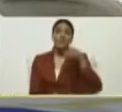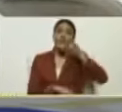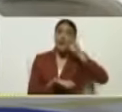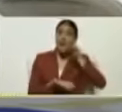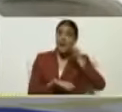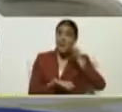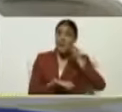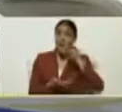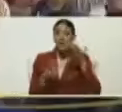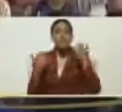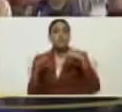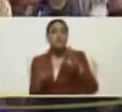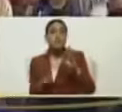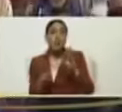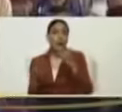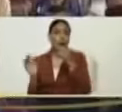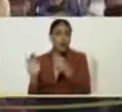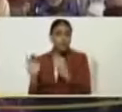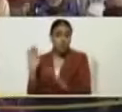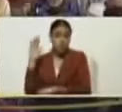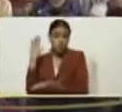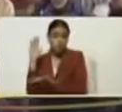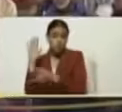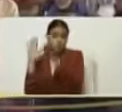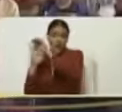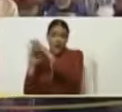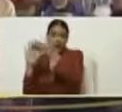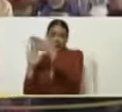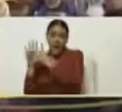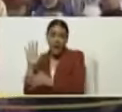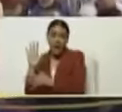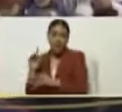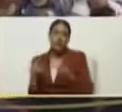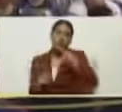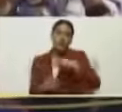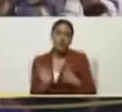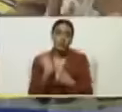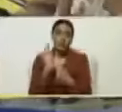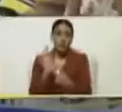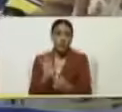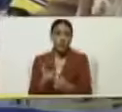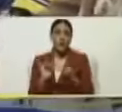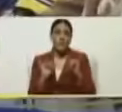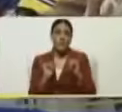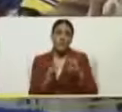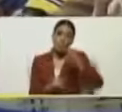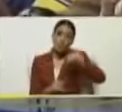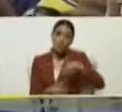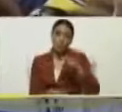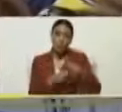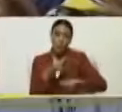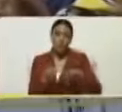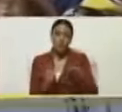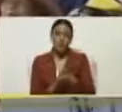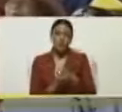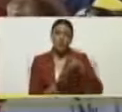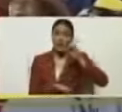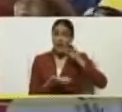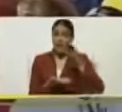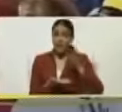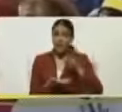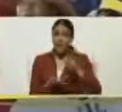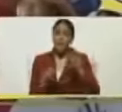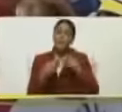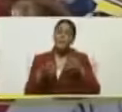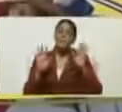del brasileño o el canéfora. Tenemos dos variedades, tenemos el arábico y tenemos el brasileño, lo que llamamos canéfora. Pero